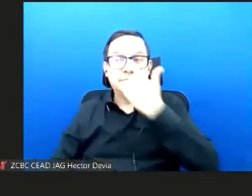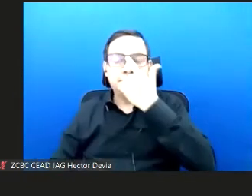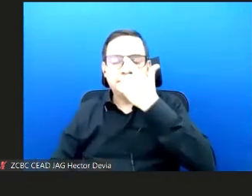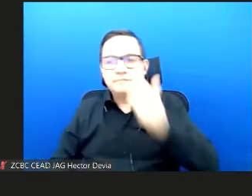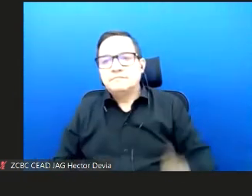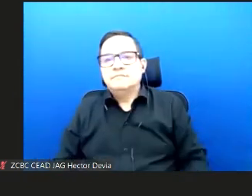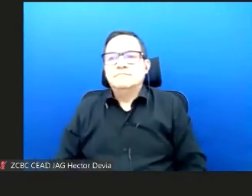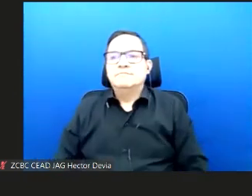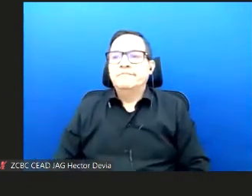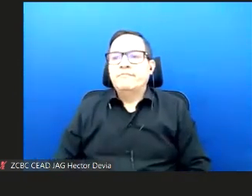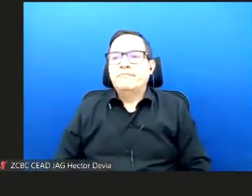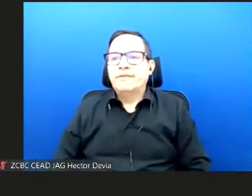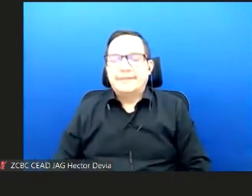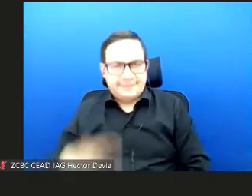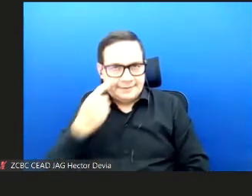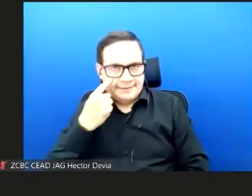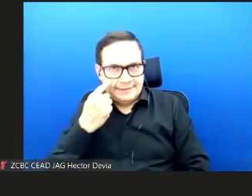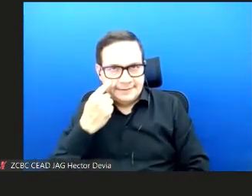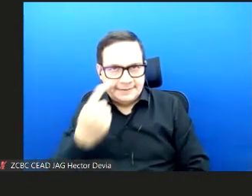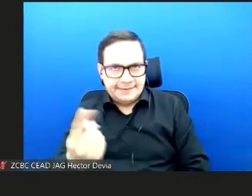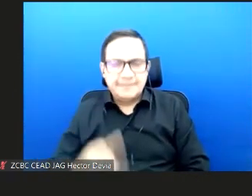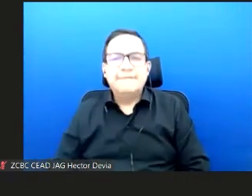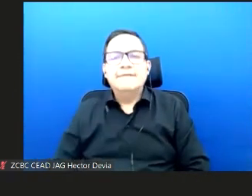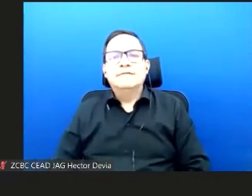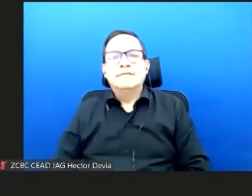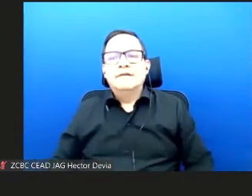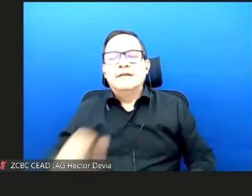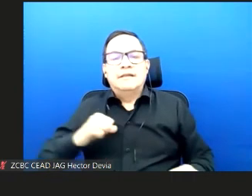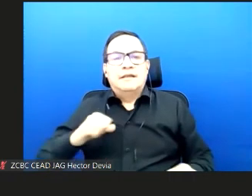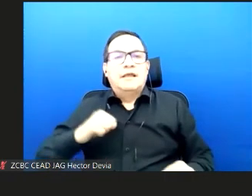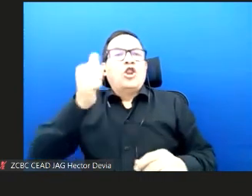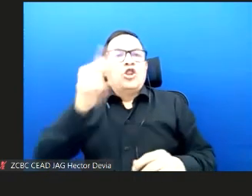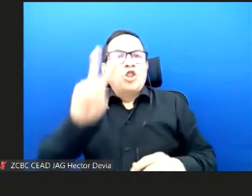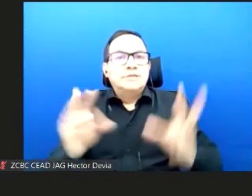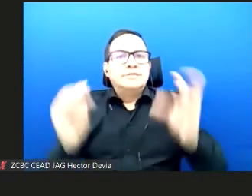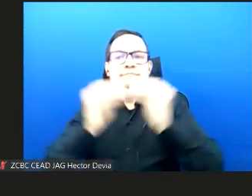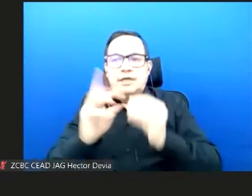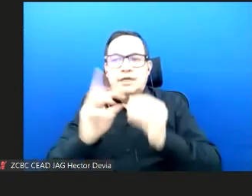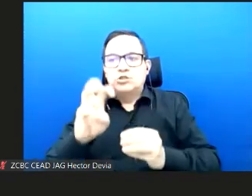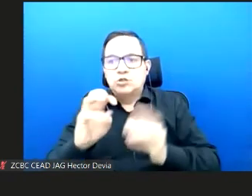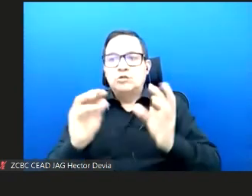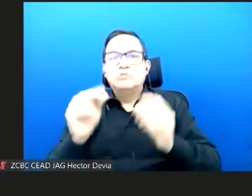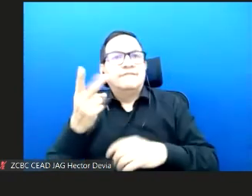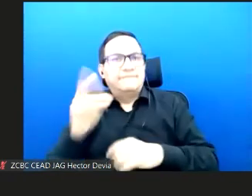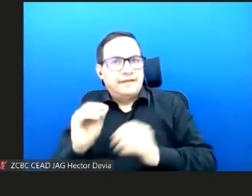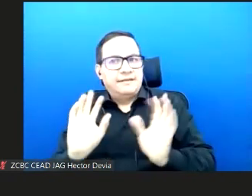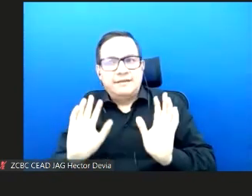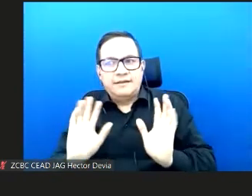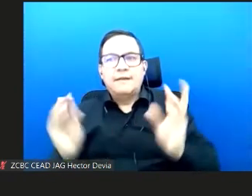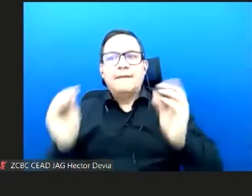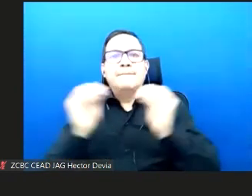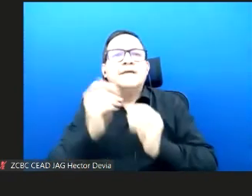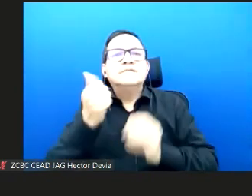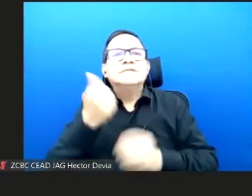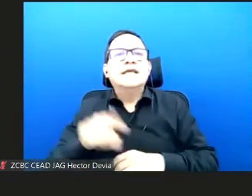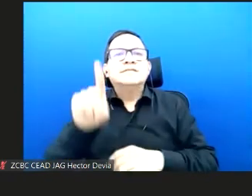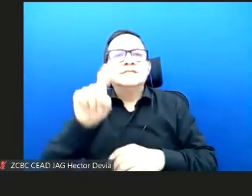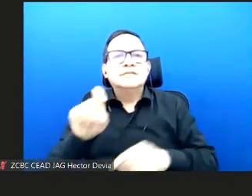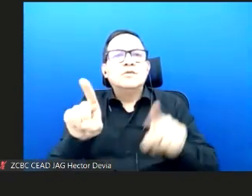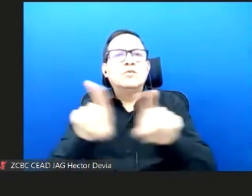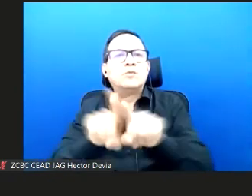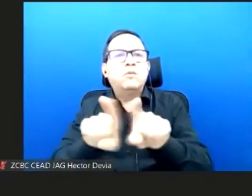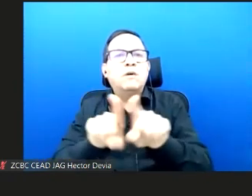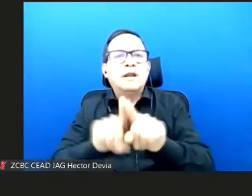Bueno, vamos a mirar. Tenemos 12 más 8, 20, ¿cierto? Más 16, entonces